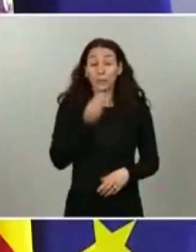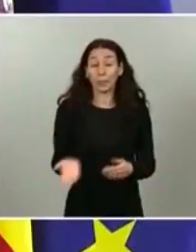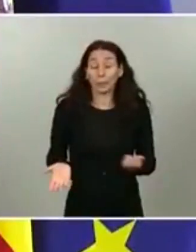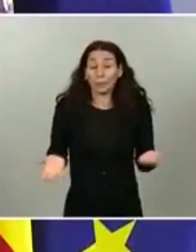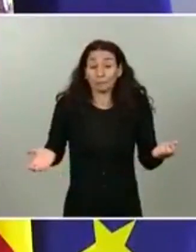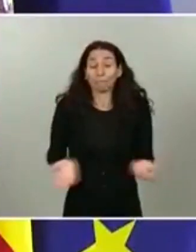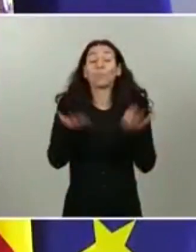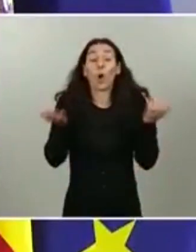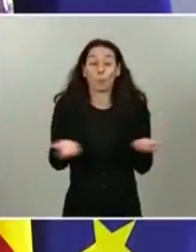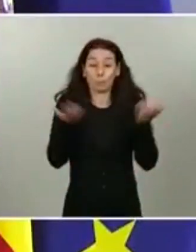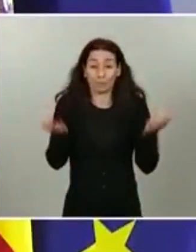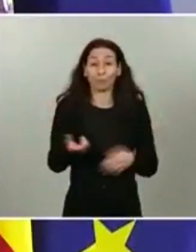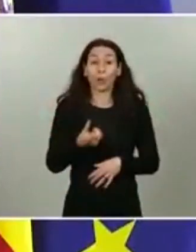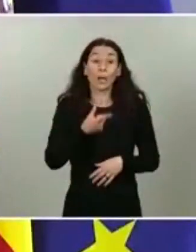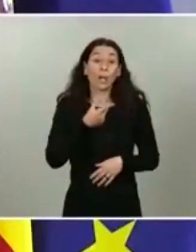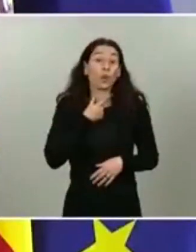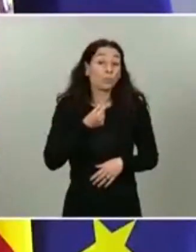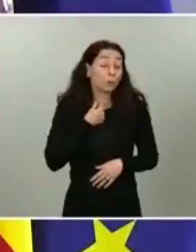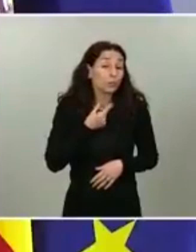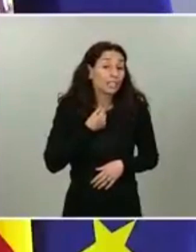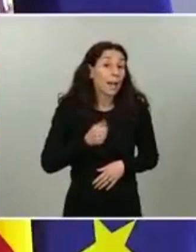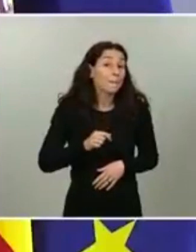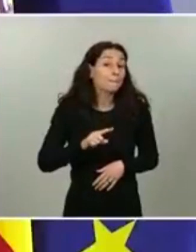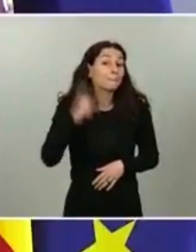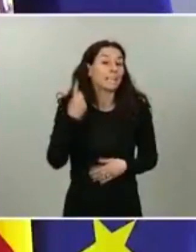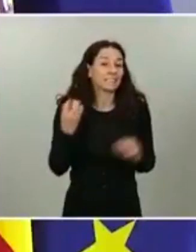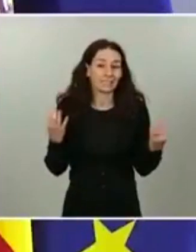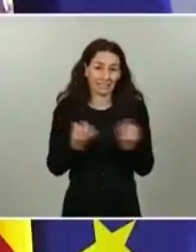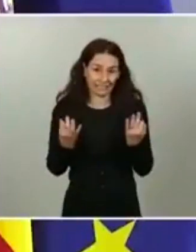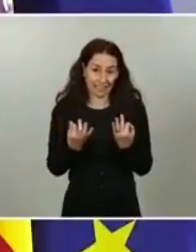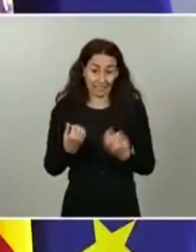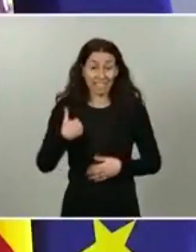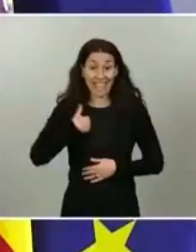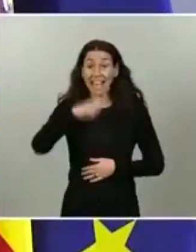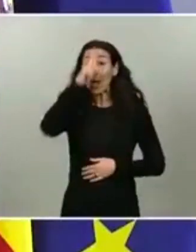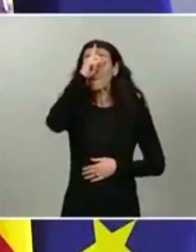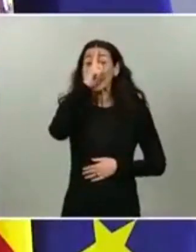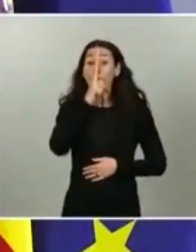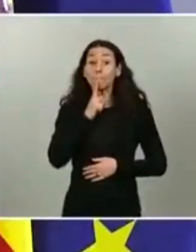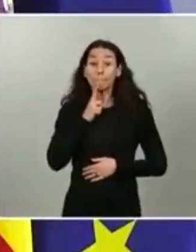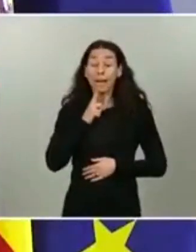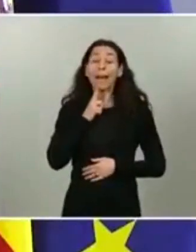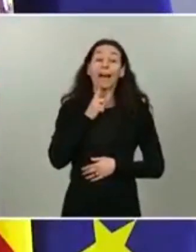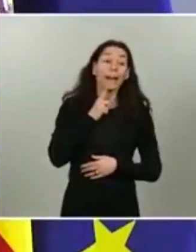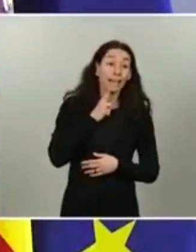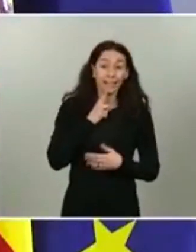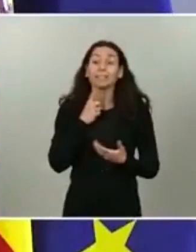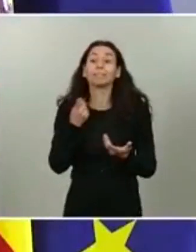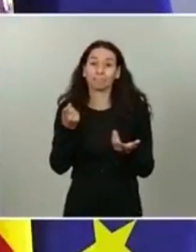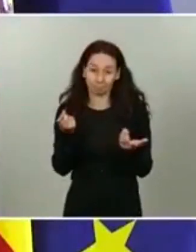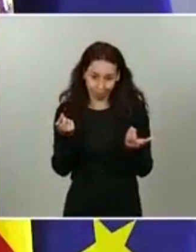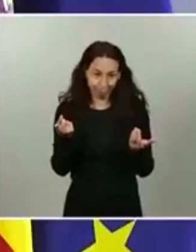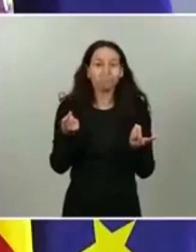gustaría más si se pudiera hacer es que ya que mi imagen está ahí pues que a lo mejor de un pequeño porcentaje esos beneficios para